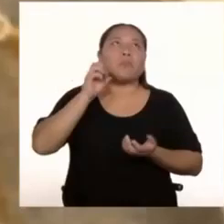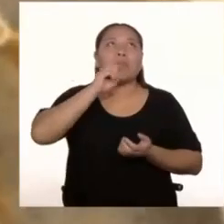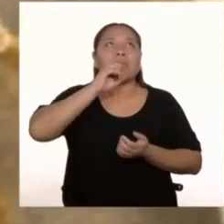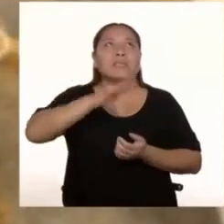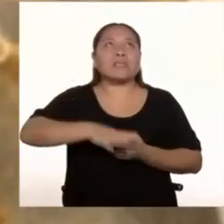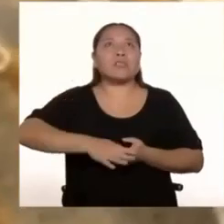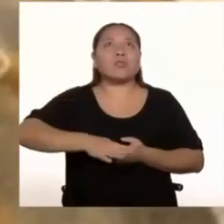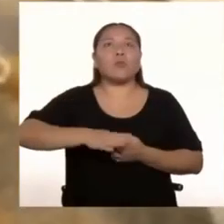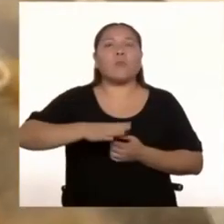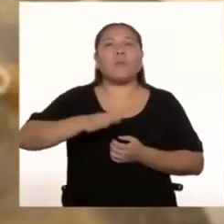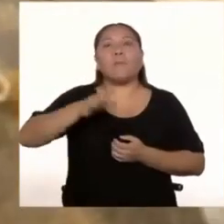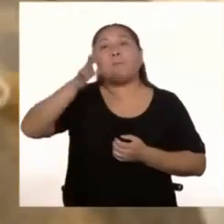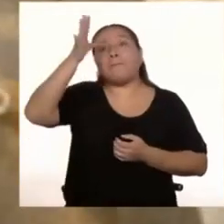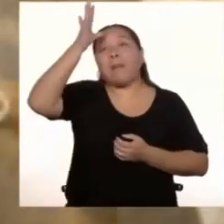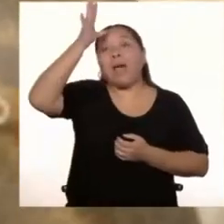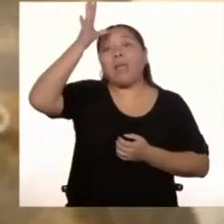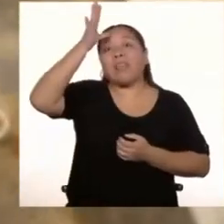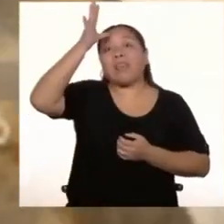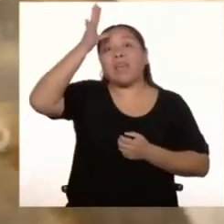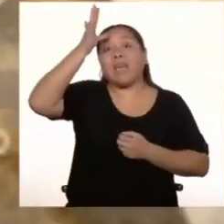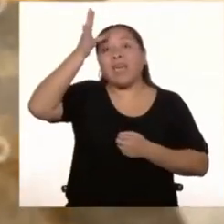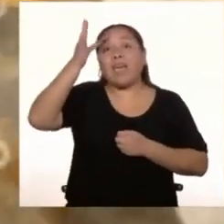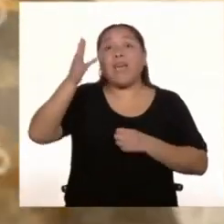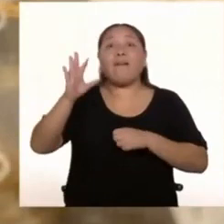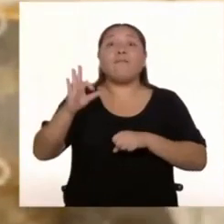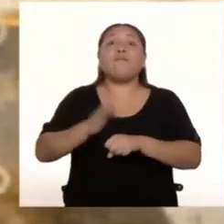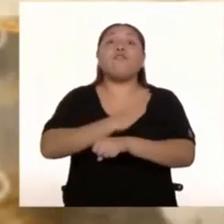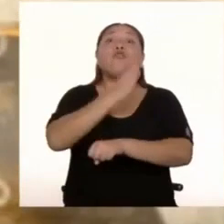abogados.